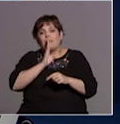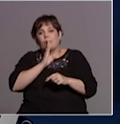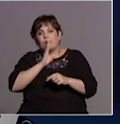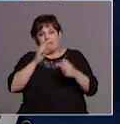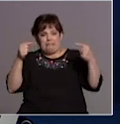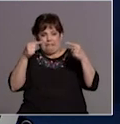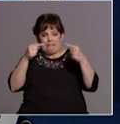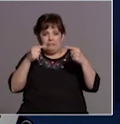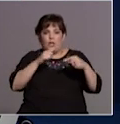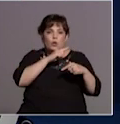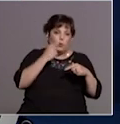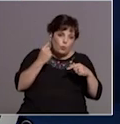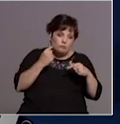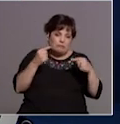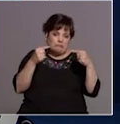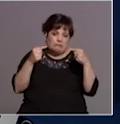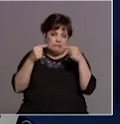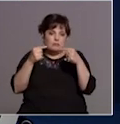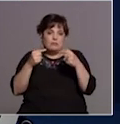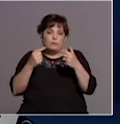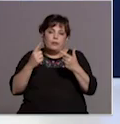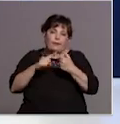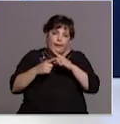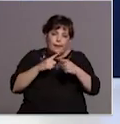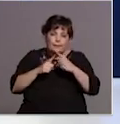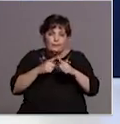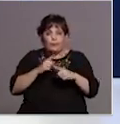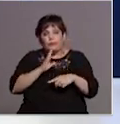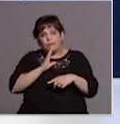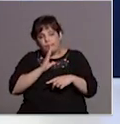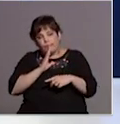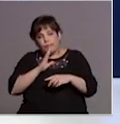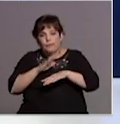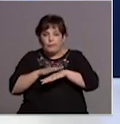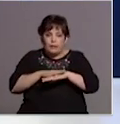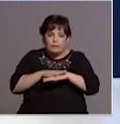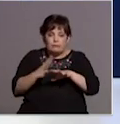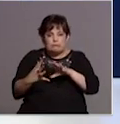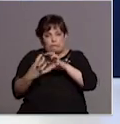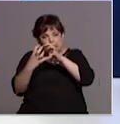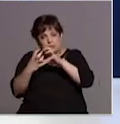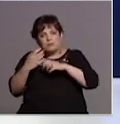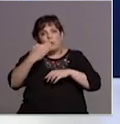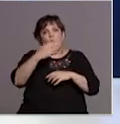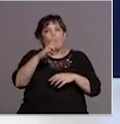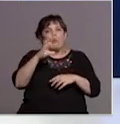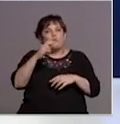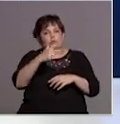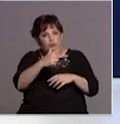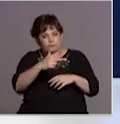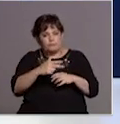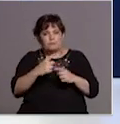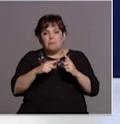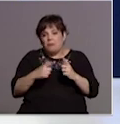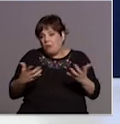fría las relaciones con la casa blanca pasaron por algunos momentos de tensión durante el período de georges bush pero